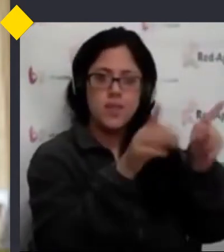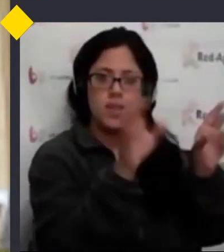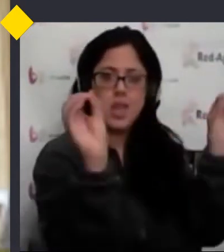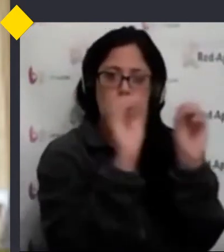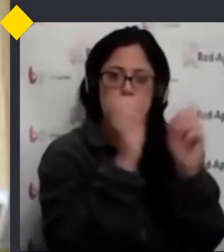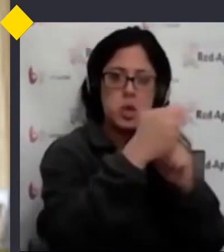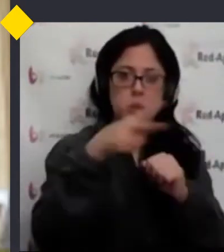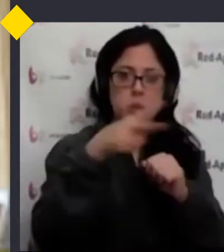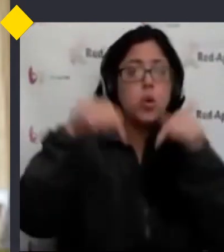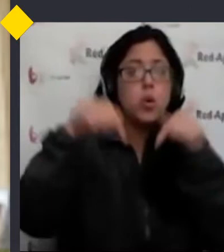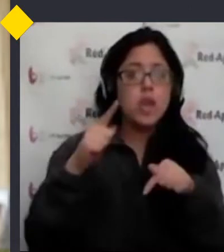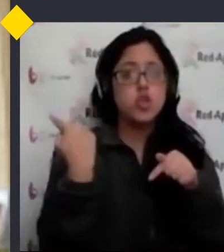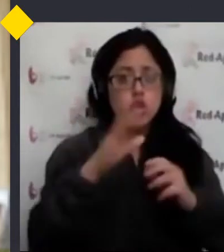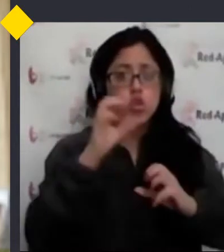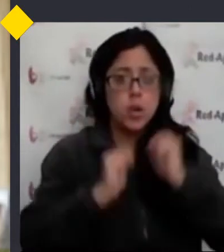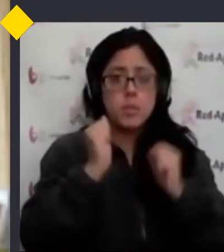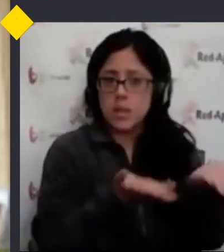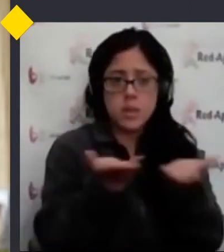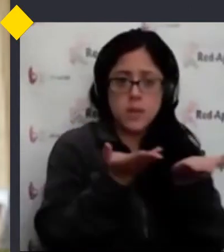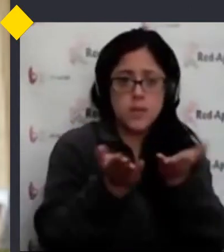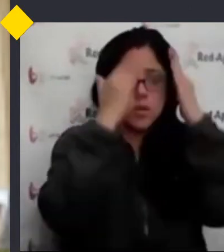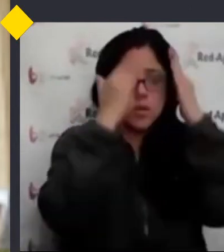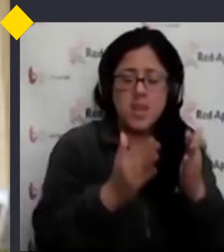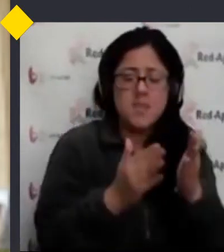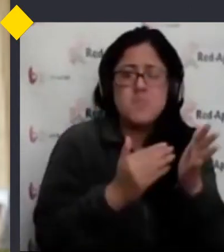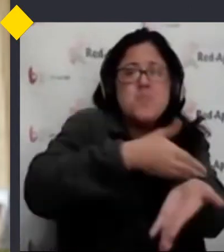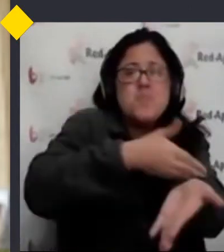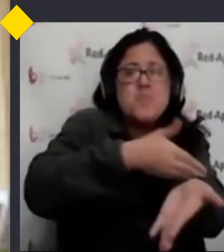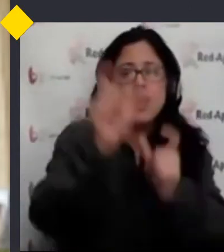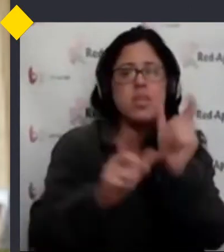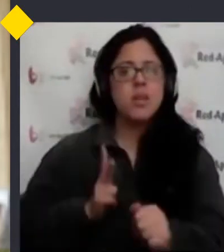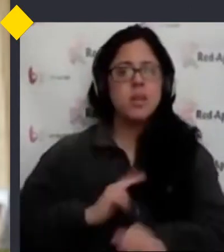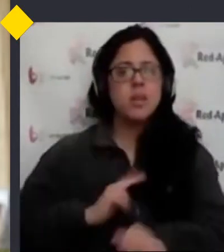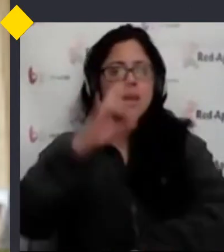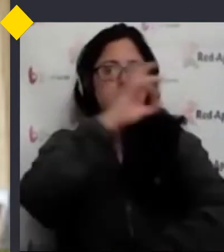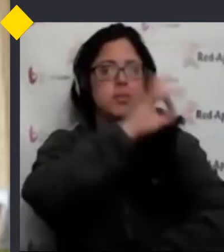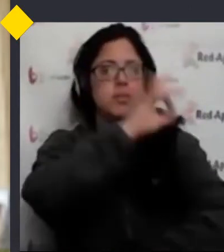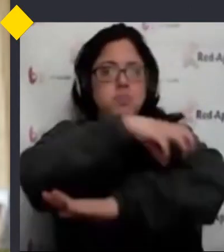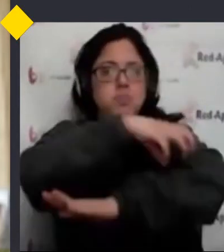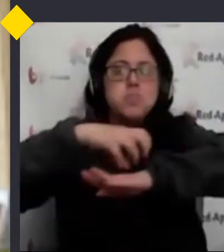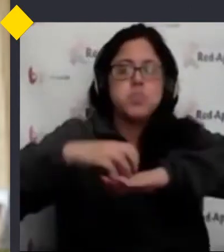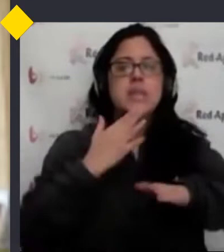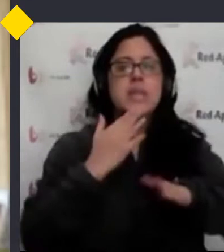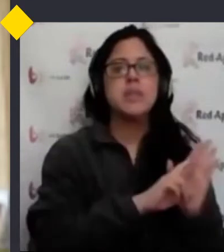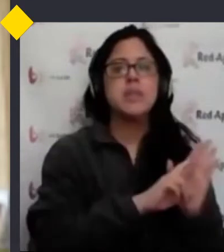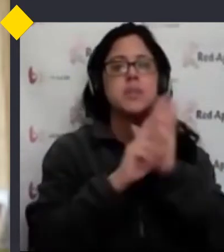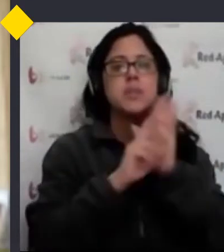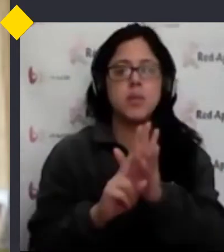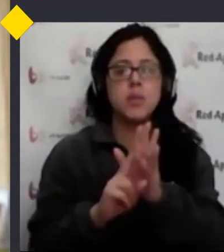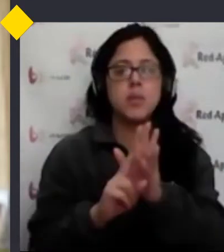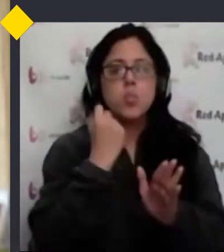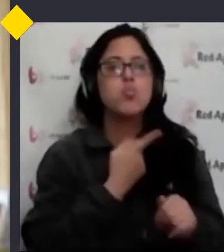una empresa de servicio, nosotros atendemos millones de clientes en Chile, y poder también representar cuáles son los intereses de esa